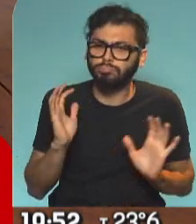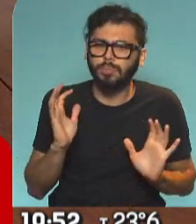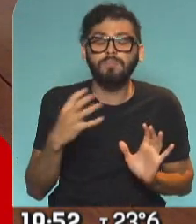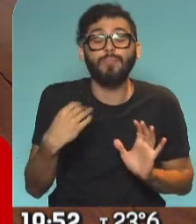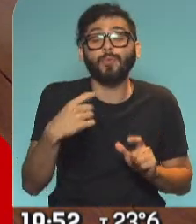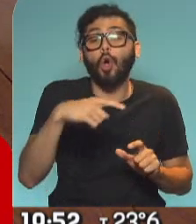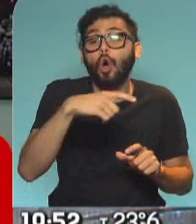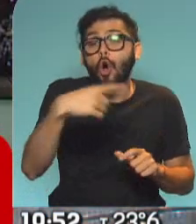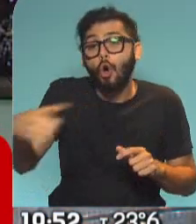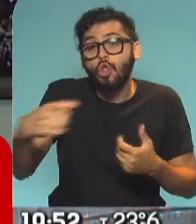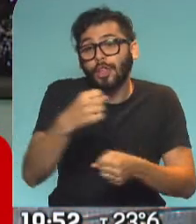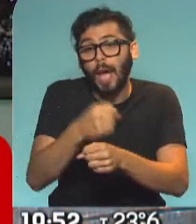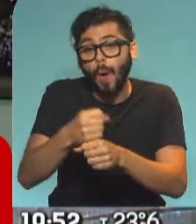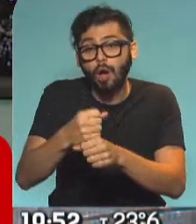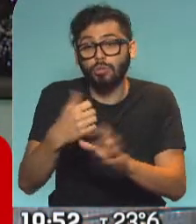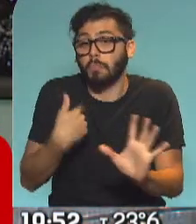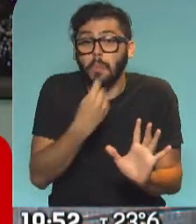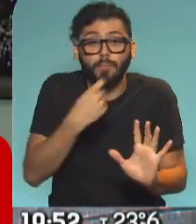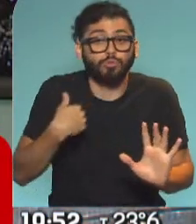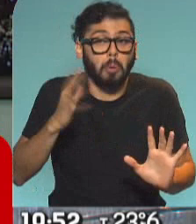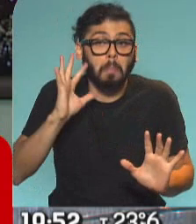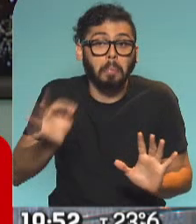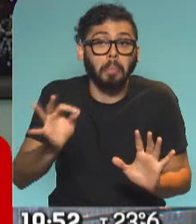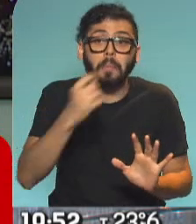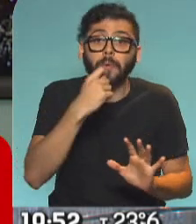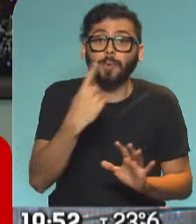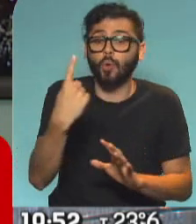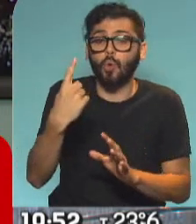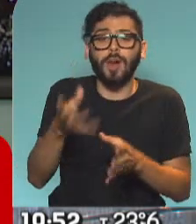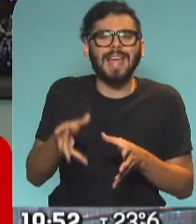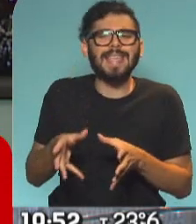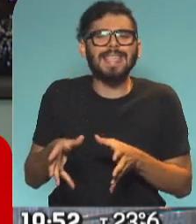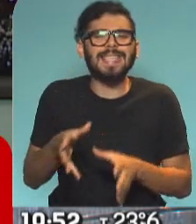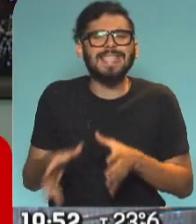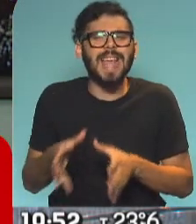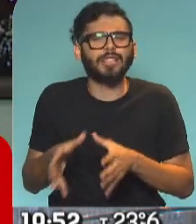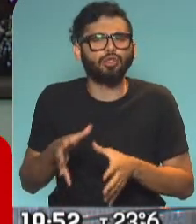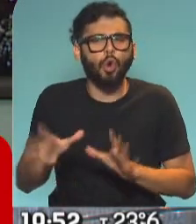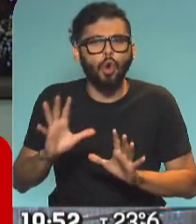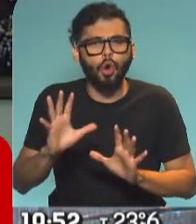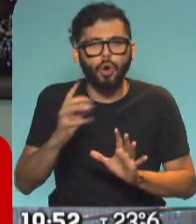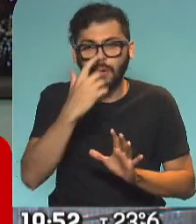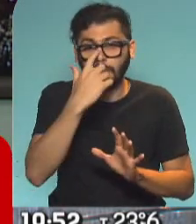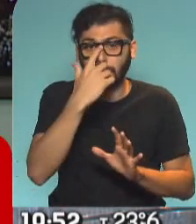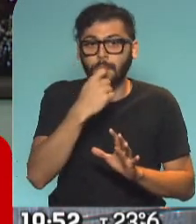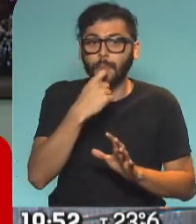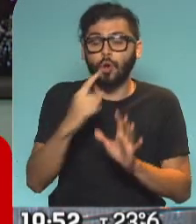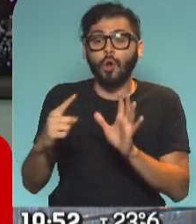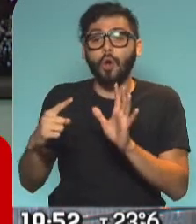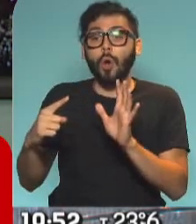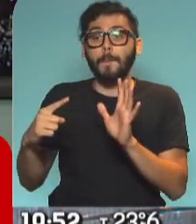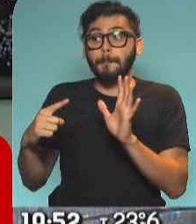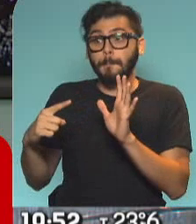otros rubros, bueno, me he enterado, por ejemplo, algo que sucede con un kinesiólogo, no está facultado para ejercer en la provincia de Buenos